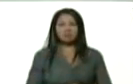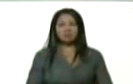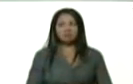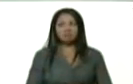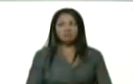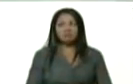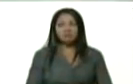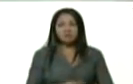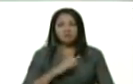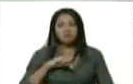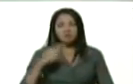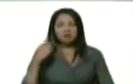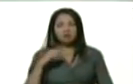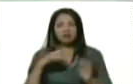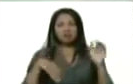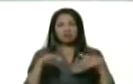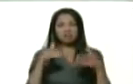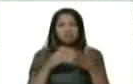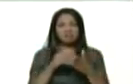Tenemos